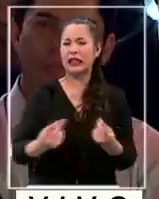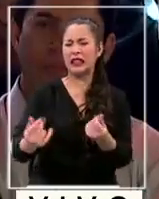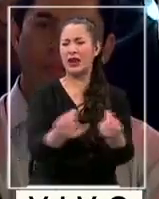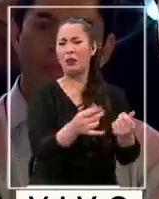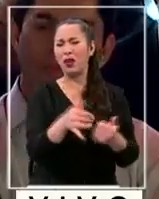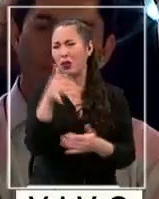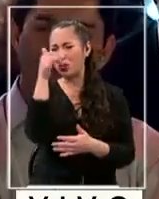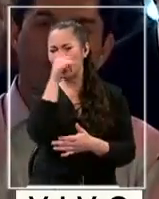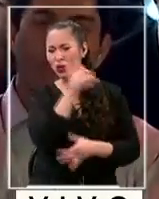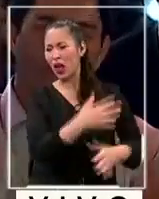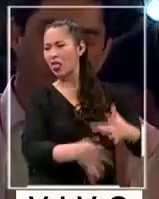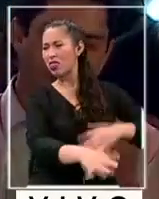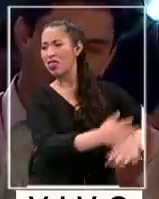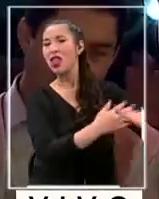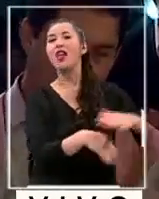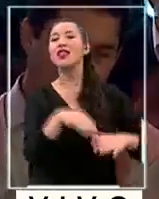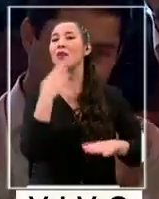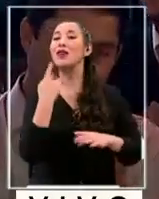vuelta por ahí.